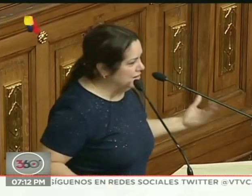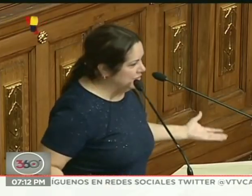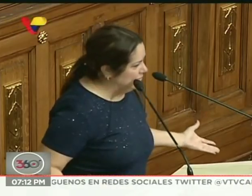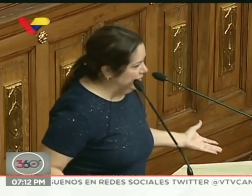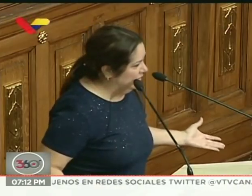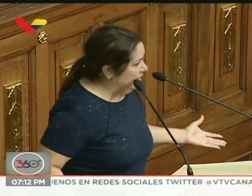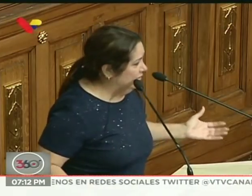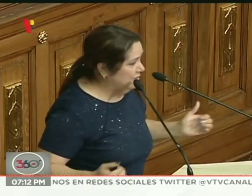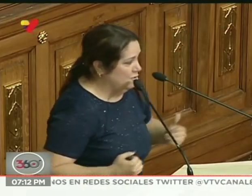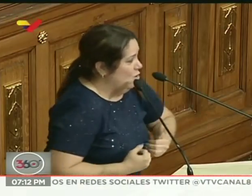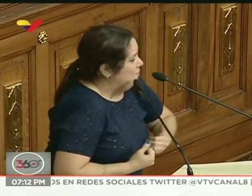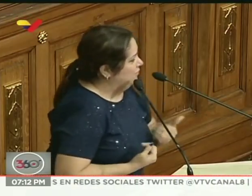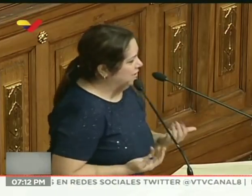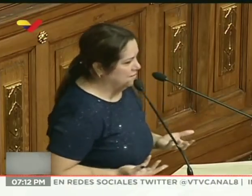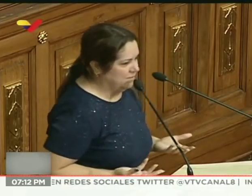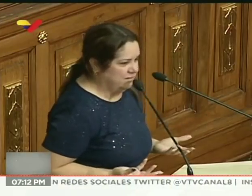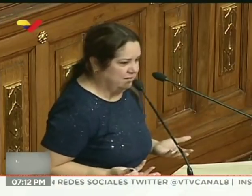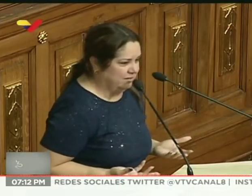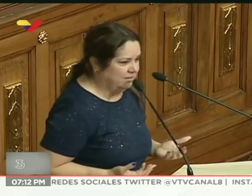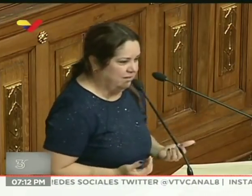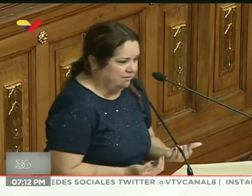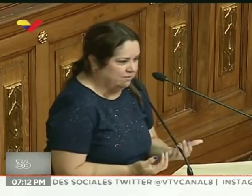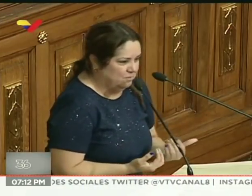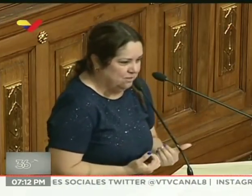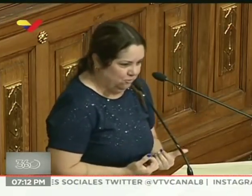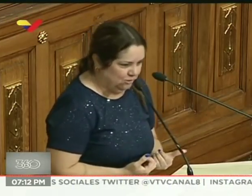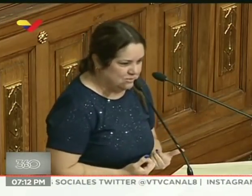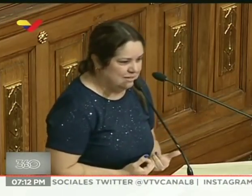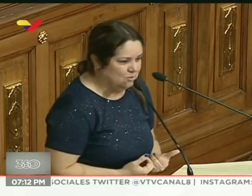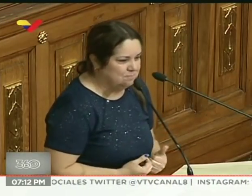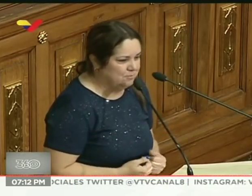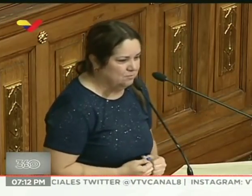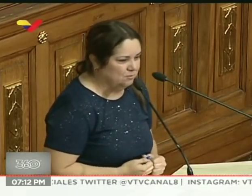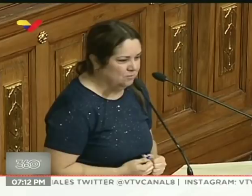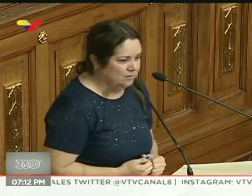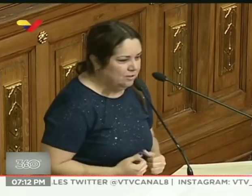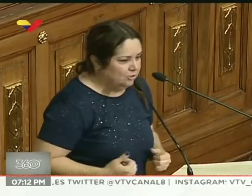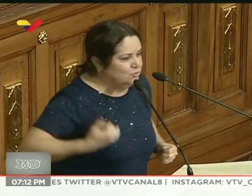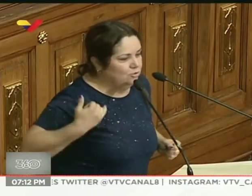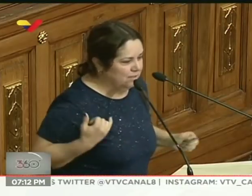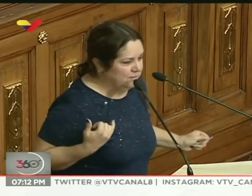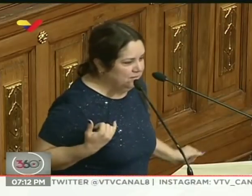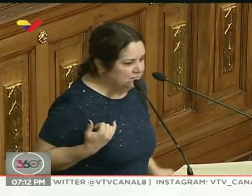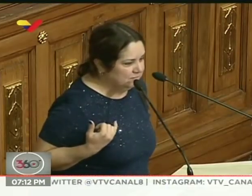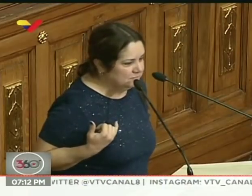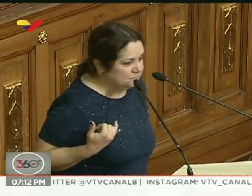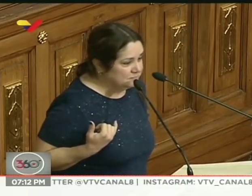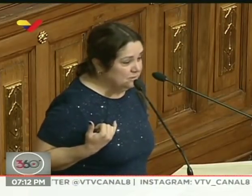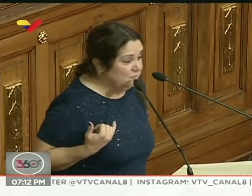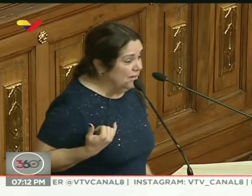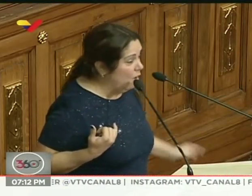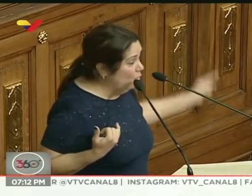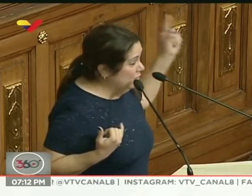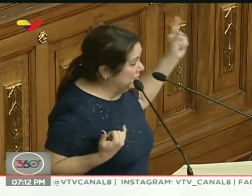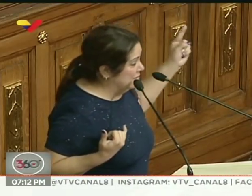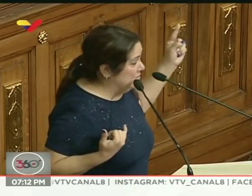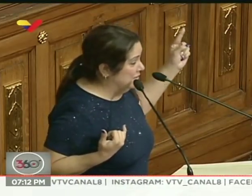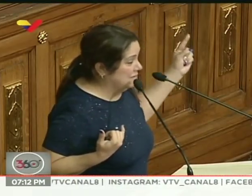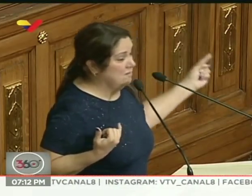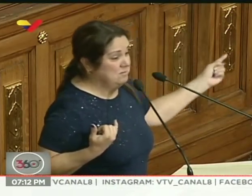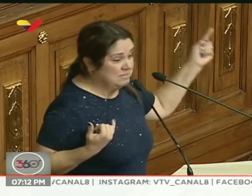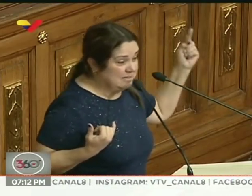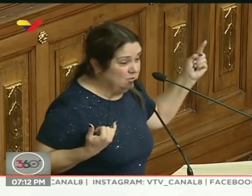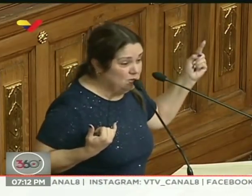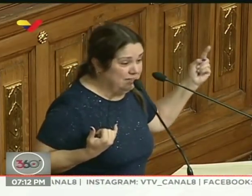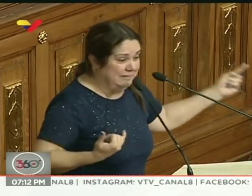no le entraban llamadas de nadie, no podía llamar a nadie. Y en ese momento que yo salgo del pueblo, yo lo llamé. Y fue la única